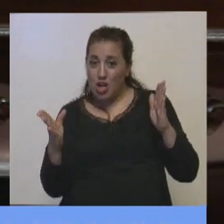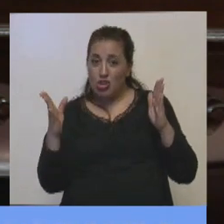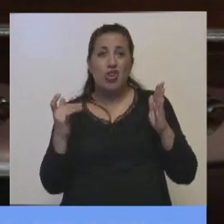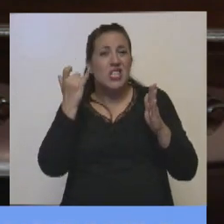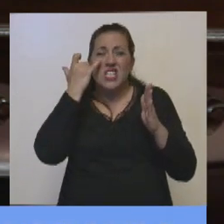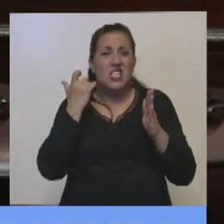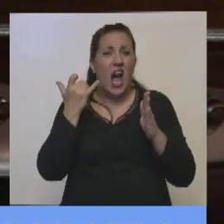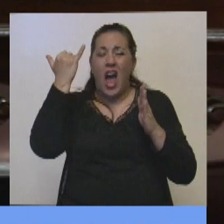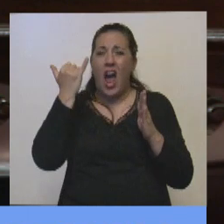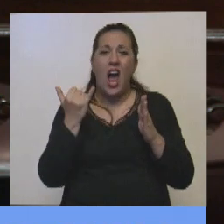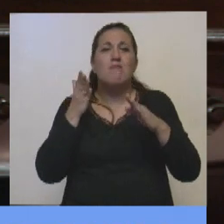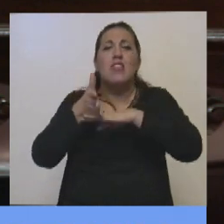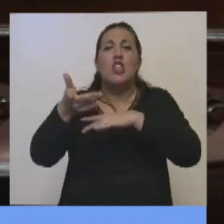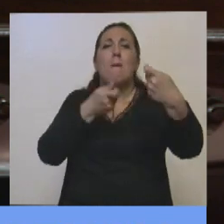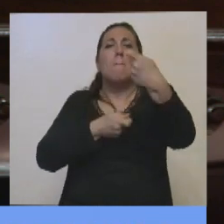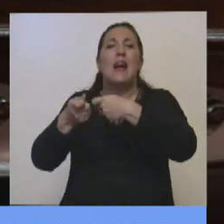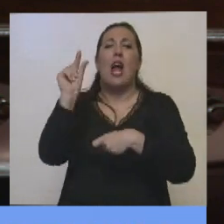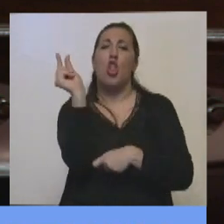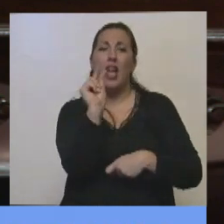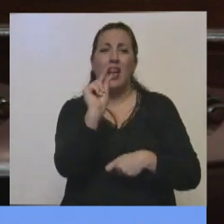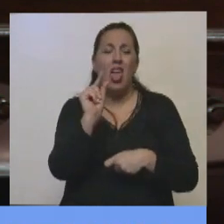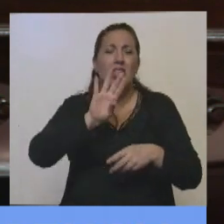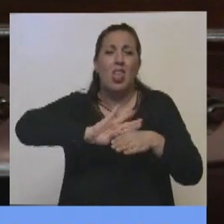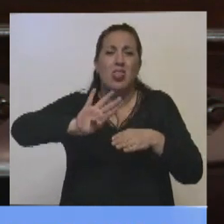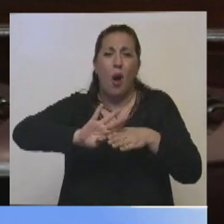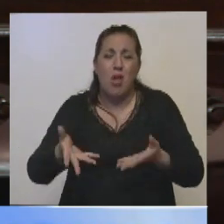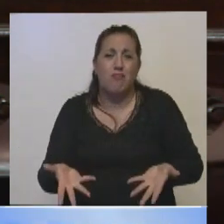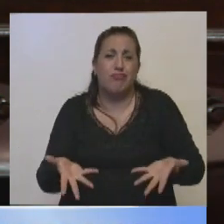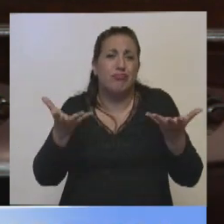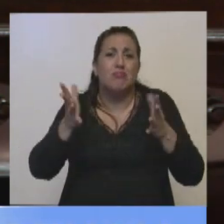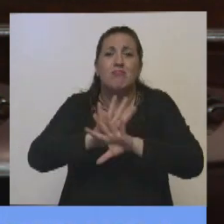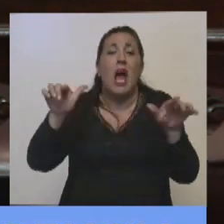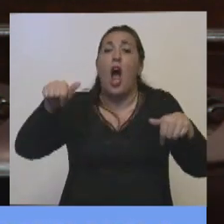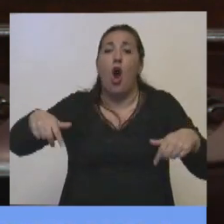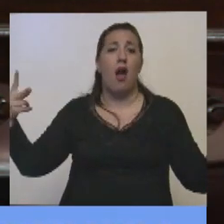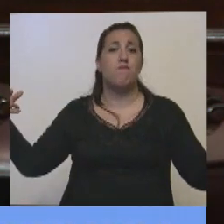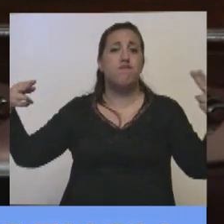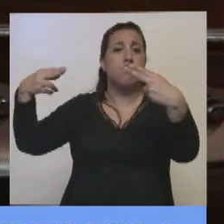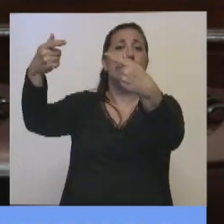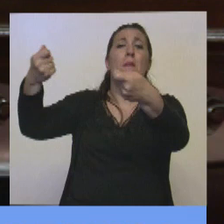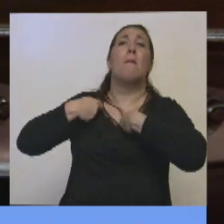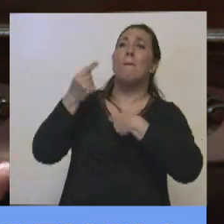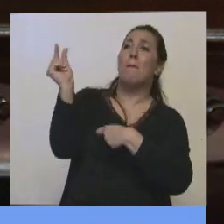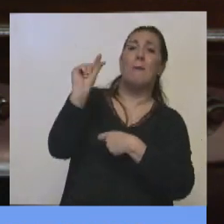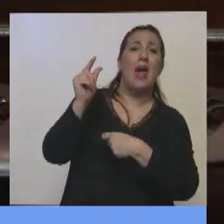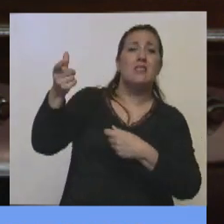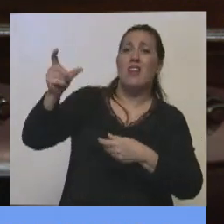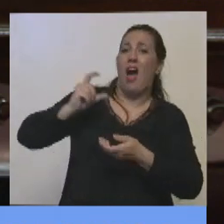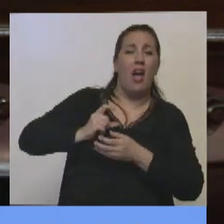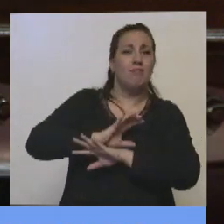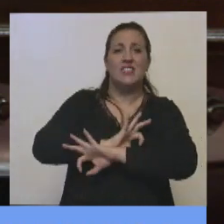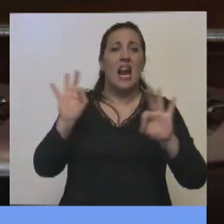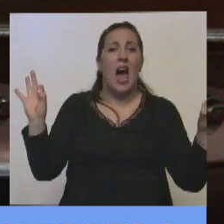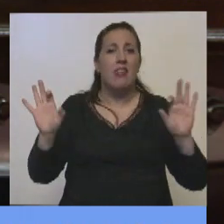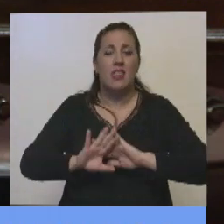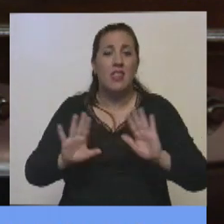internacional nos endeudamos a lo pavote y nadie más no presuman esa la verdad y como nadie